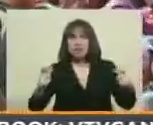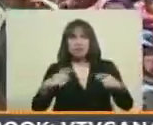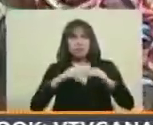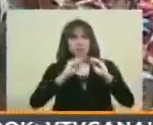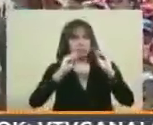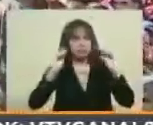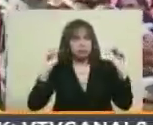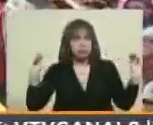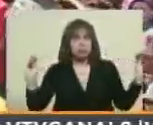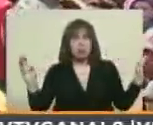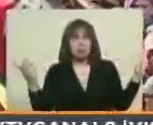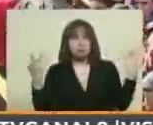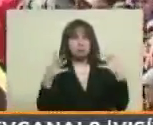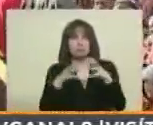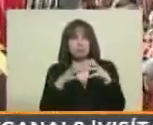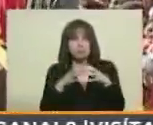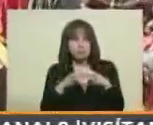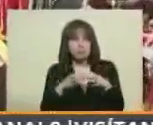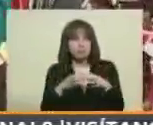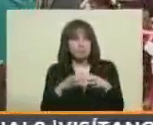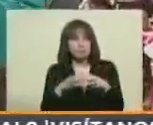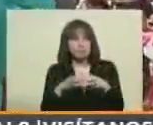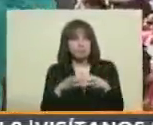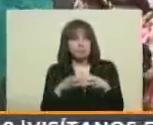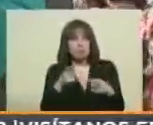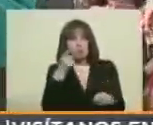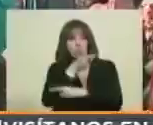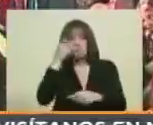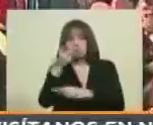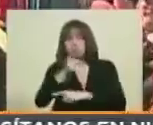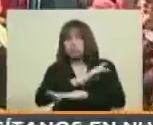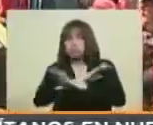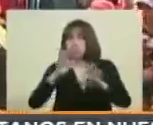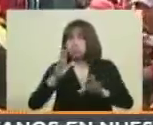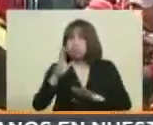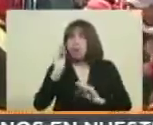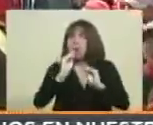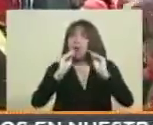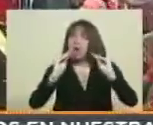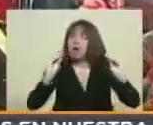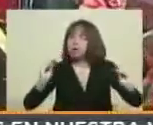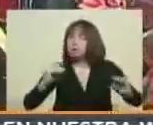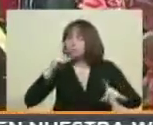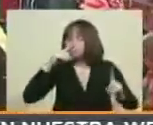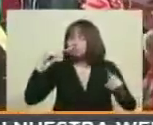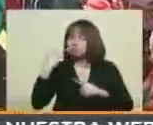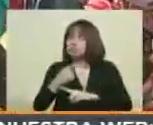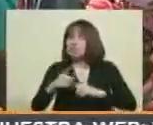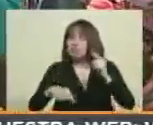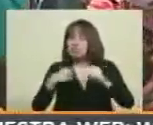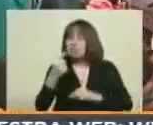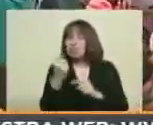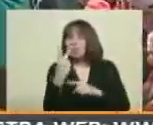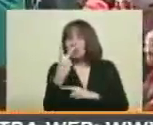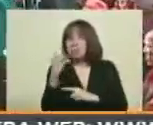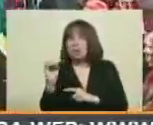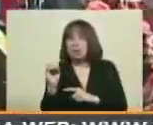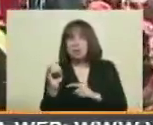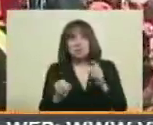toda la red y les dé un ultimátum después del 20 de mayo voy a ser presidente